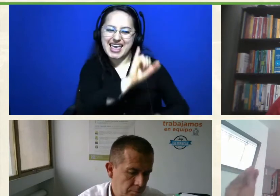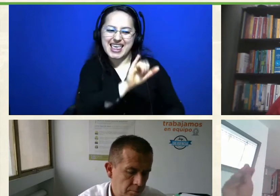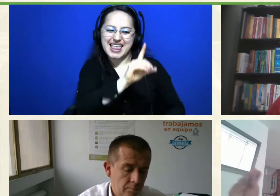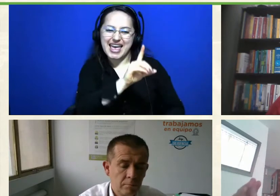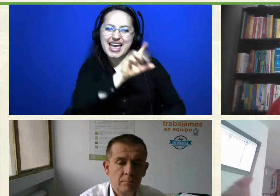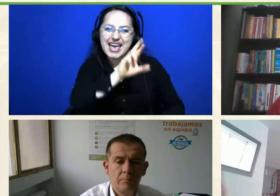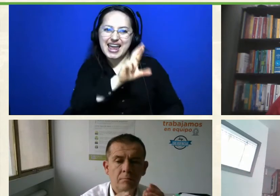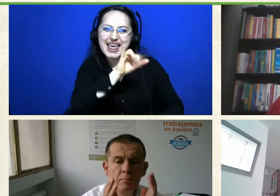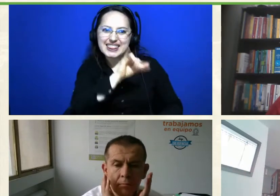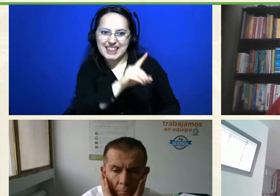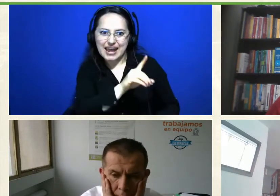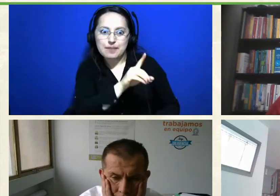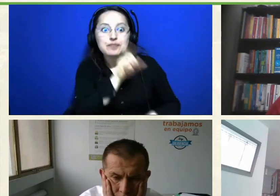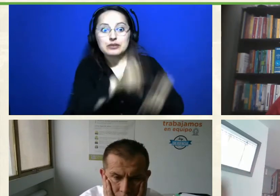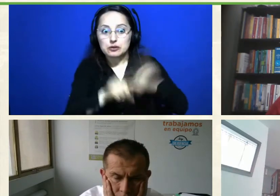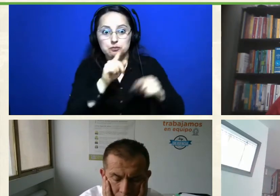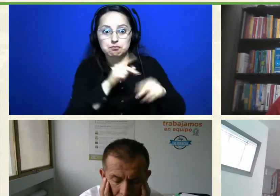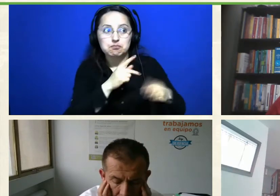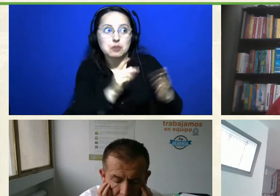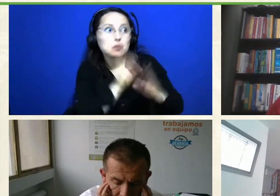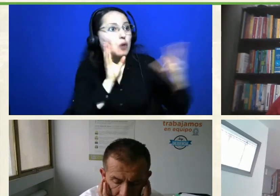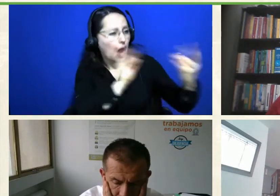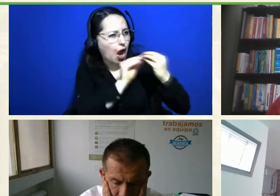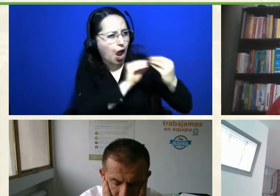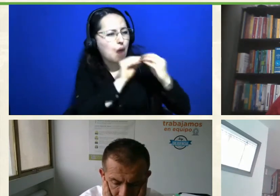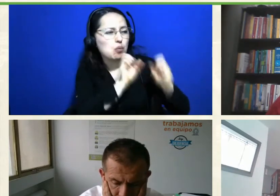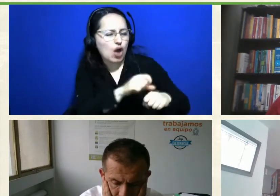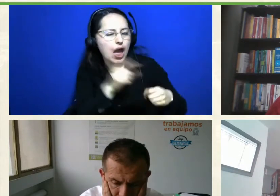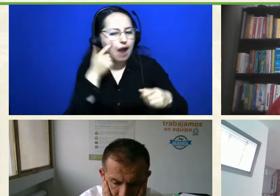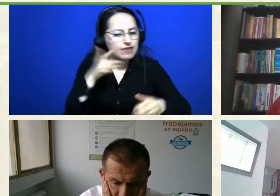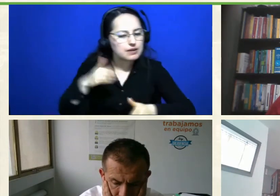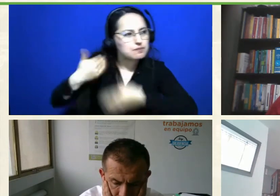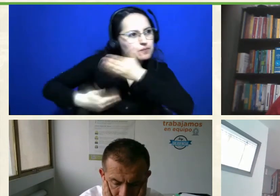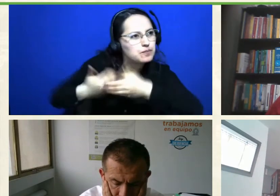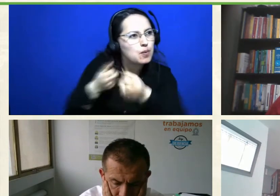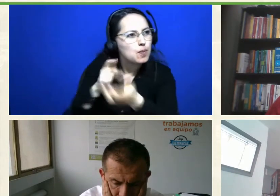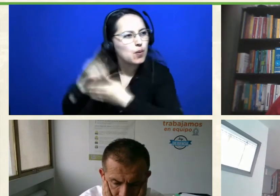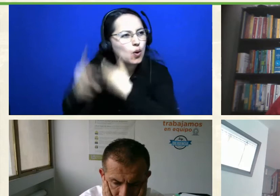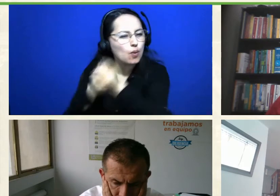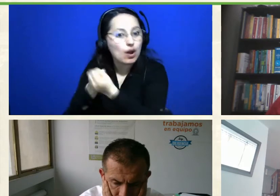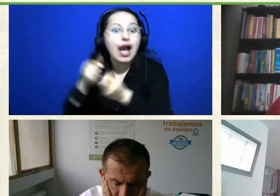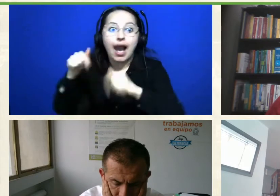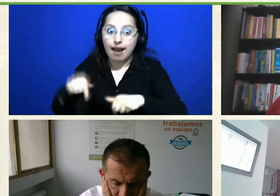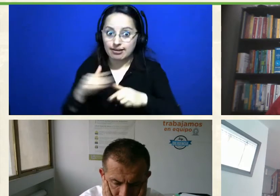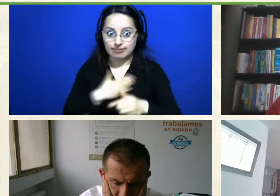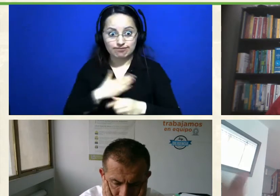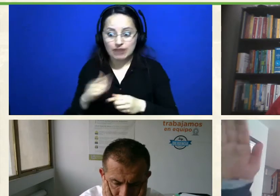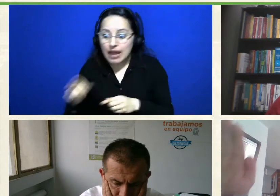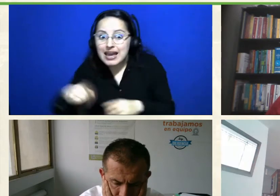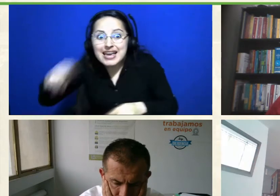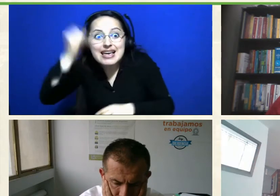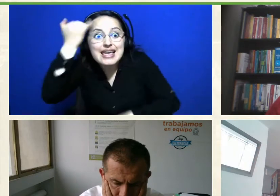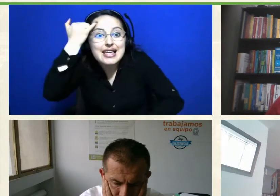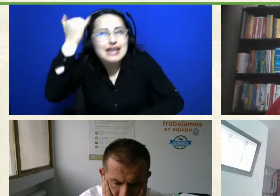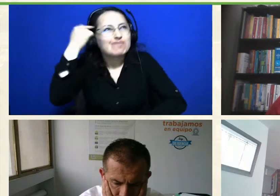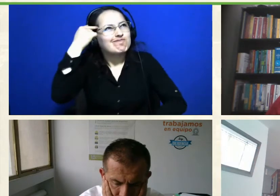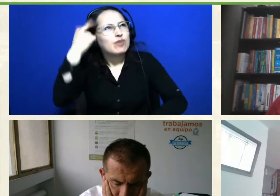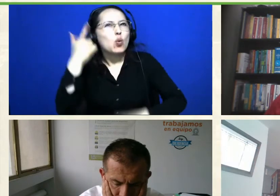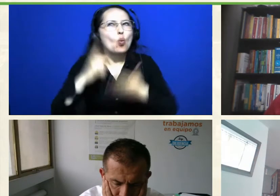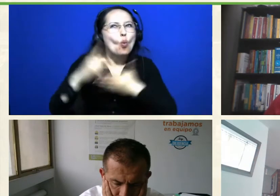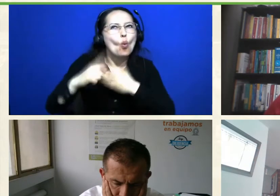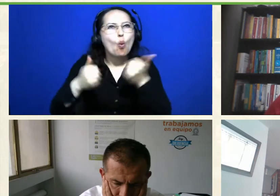les puedan entrar a ocurrir de alguna forma, los podemos estar entrando a revisar nosotros. Y finalmente invitarlos a que revisen